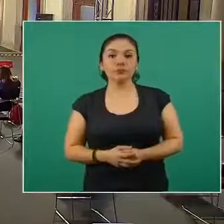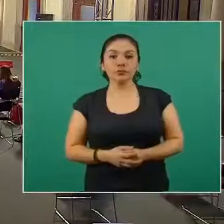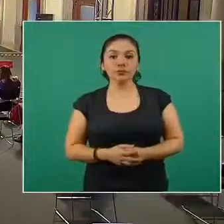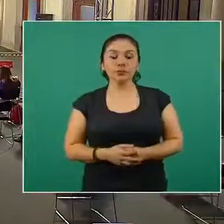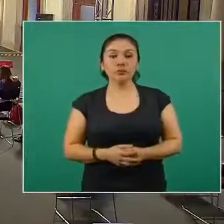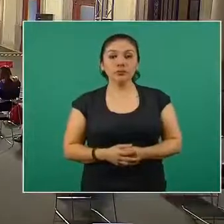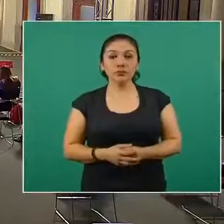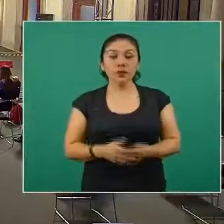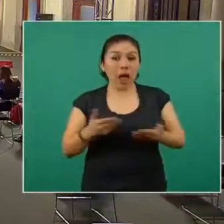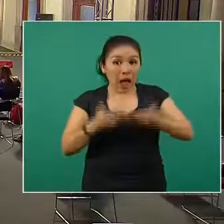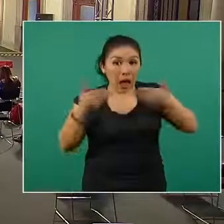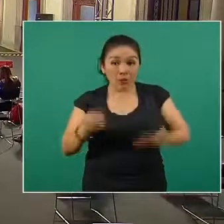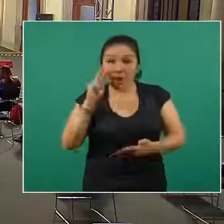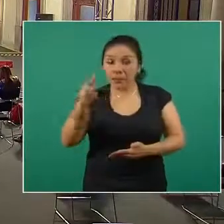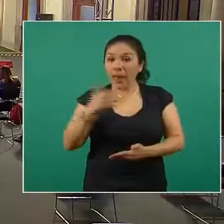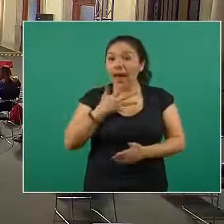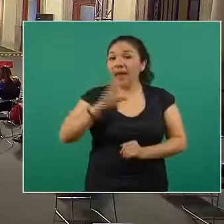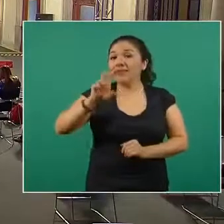Hasta el momento tenemos